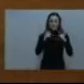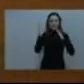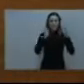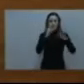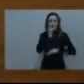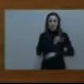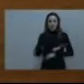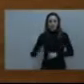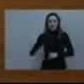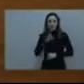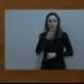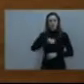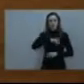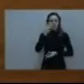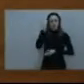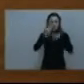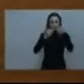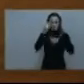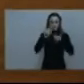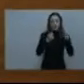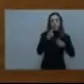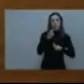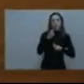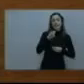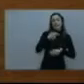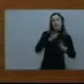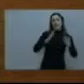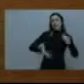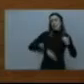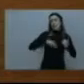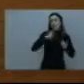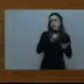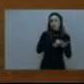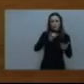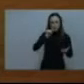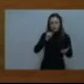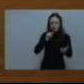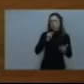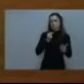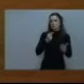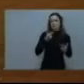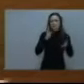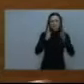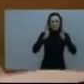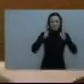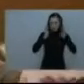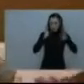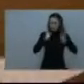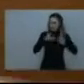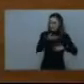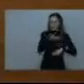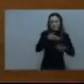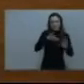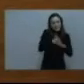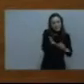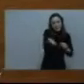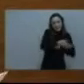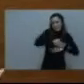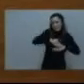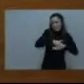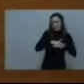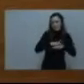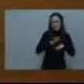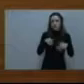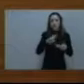a trabajar la igualdad con los niños y niñas en edades tempranas es fundamental, según dicen los expertos. ¿Con qué nos encontramos? Pues